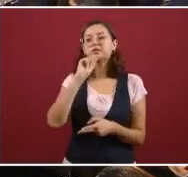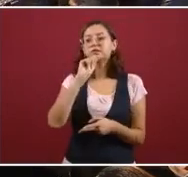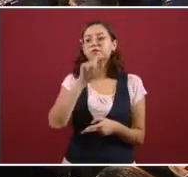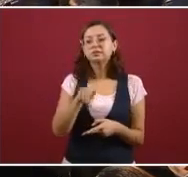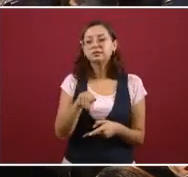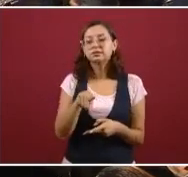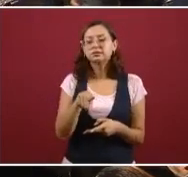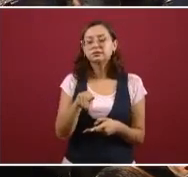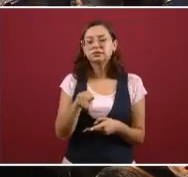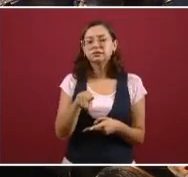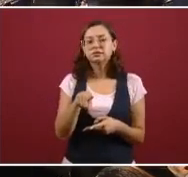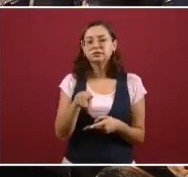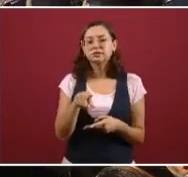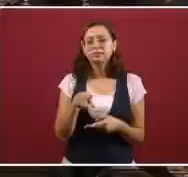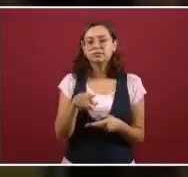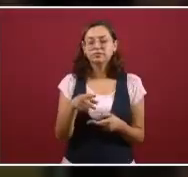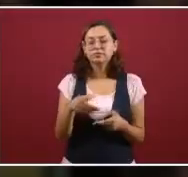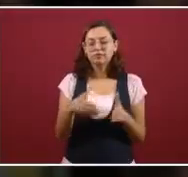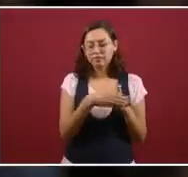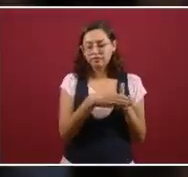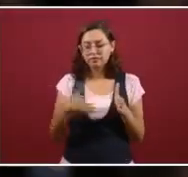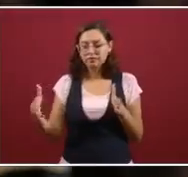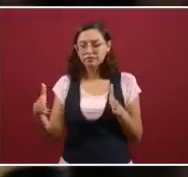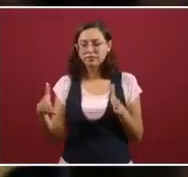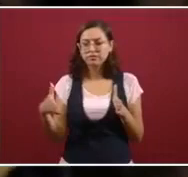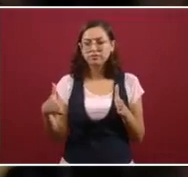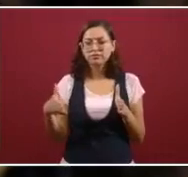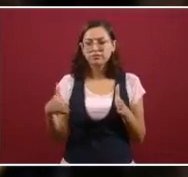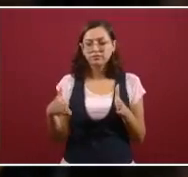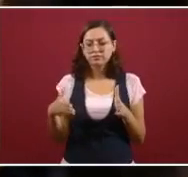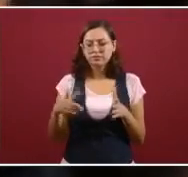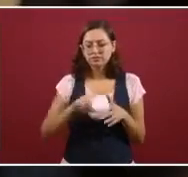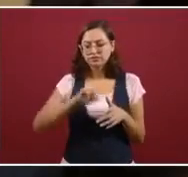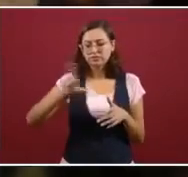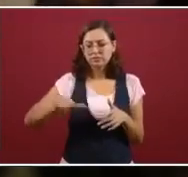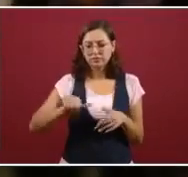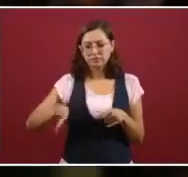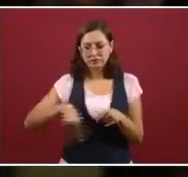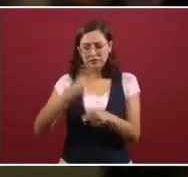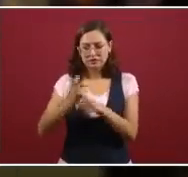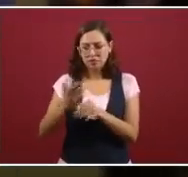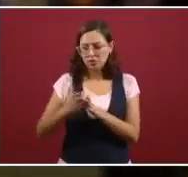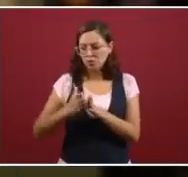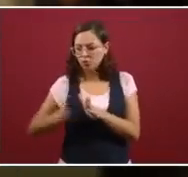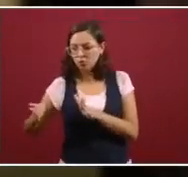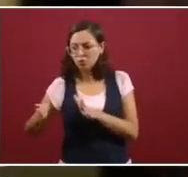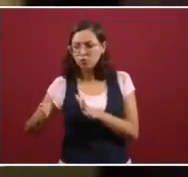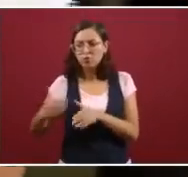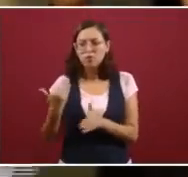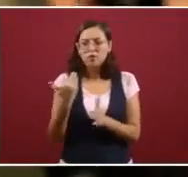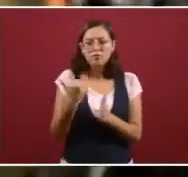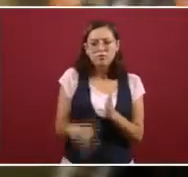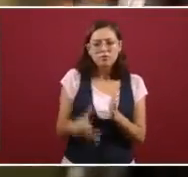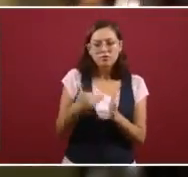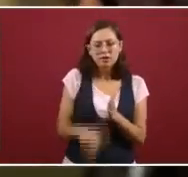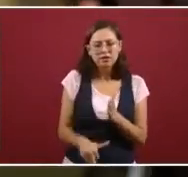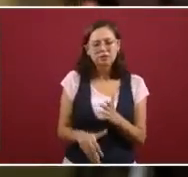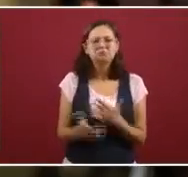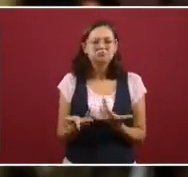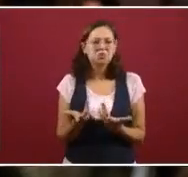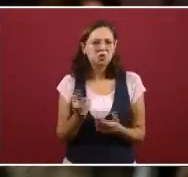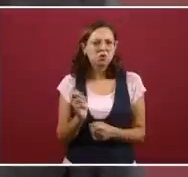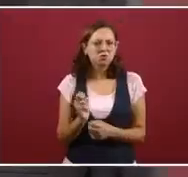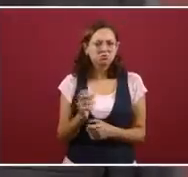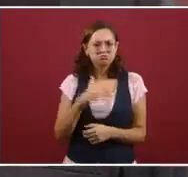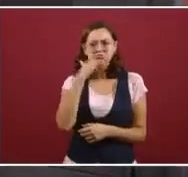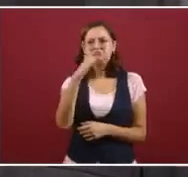una primera fase y que había que transitar a la otra fase de, si bien ya no hay corrupción o se